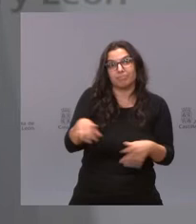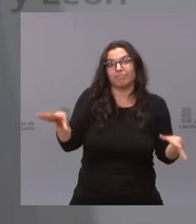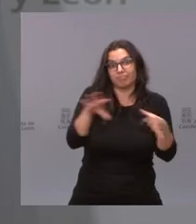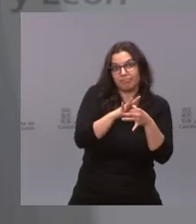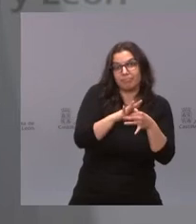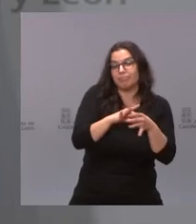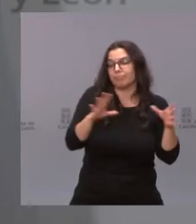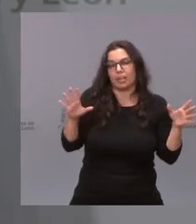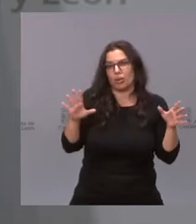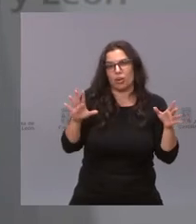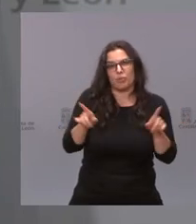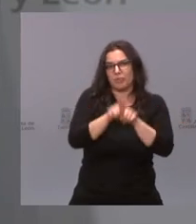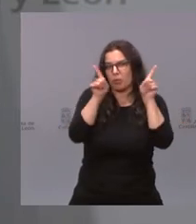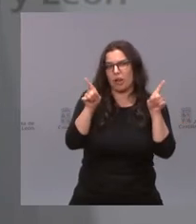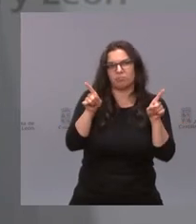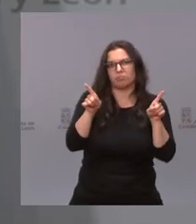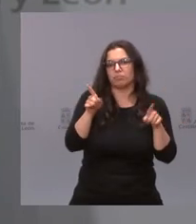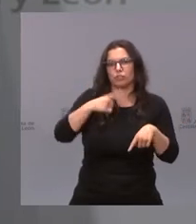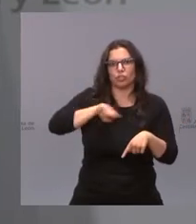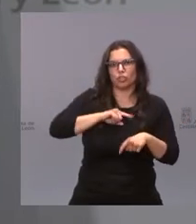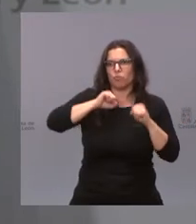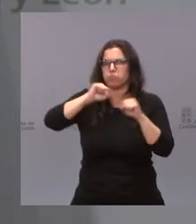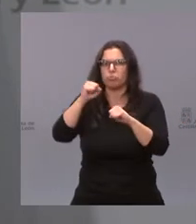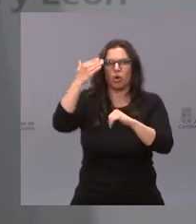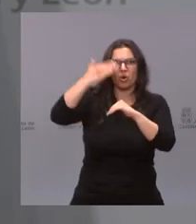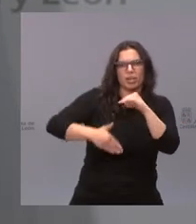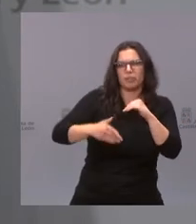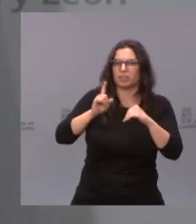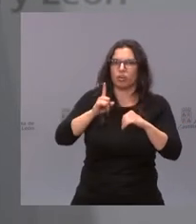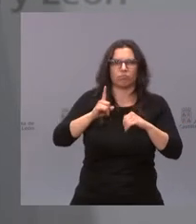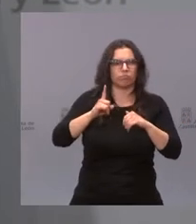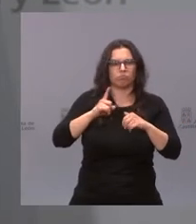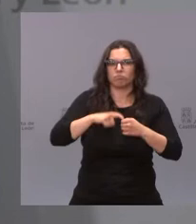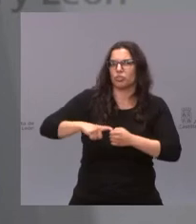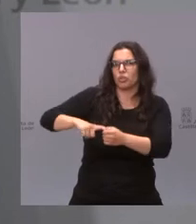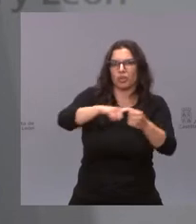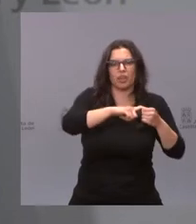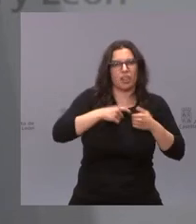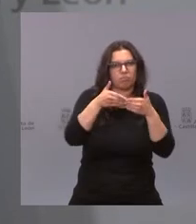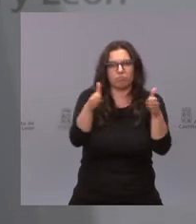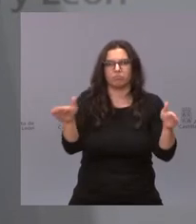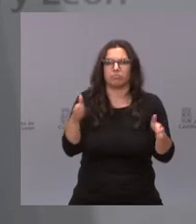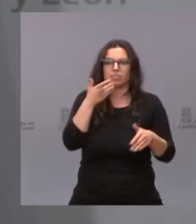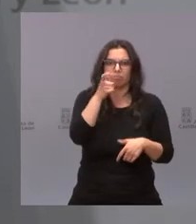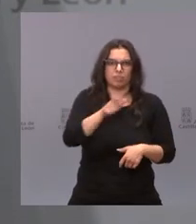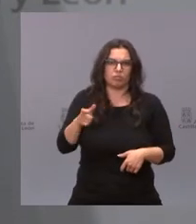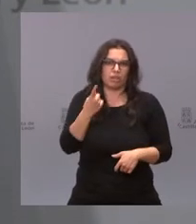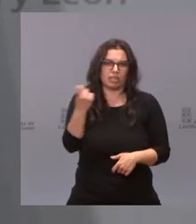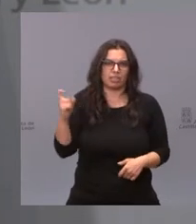caso esta comunidad va a poner límite a su solidaridad con quienes más lo